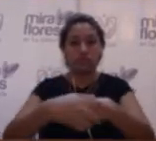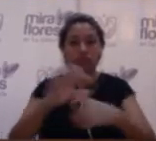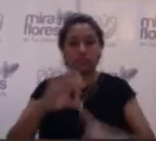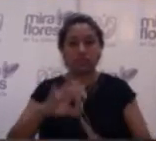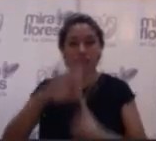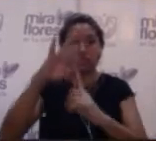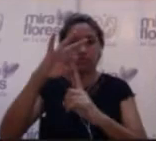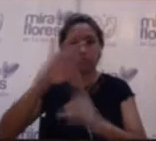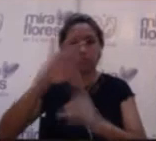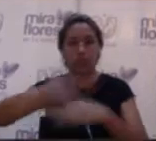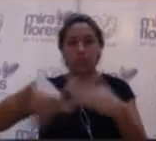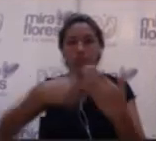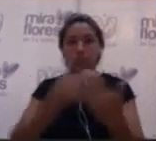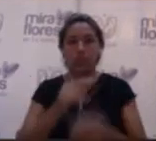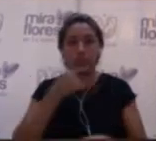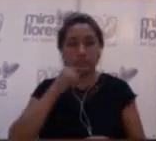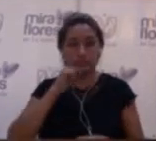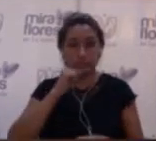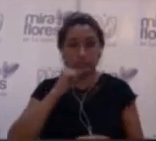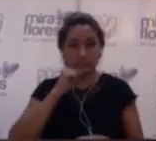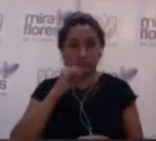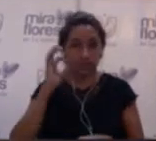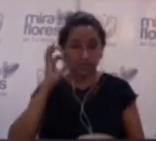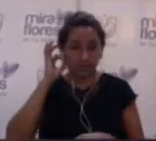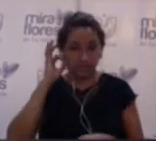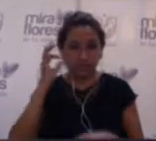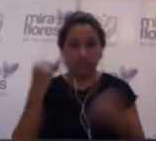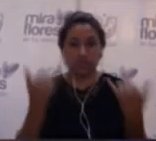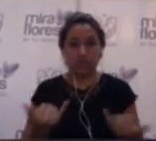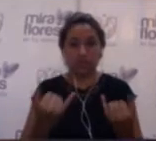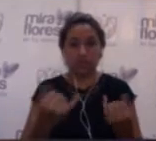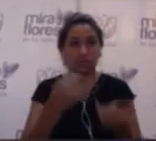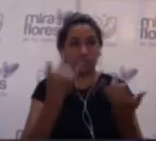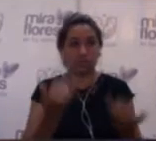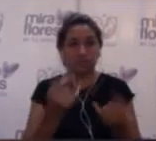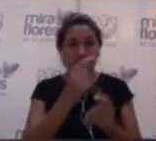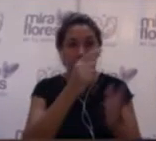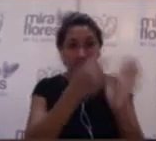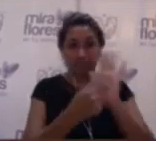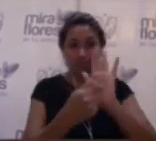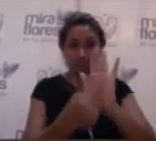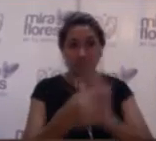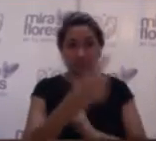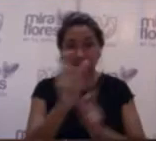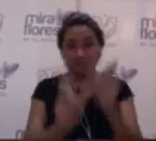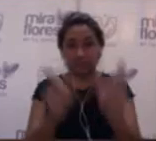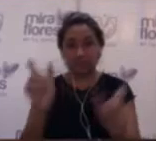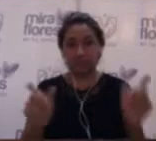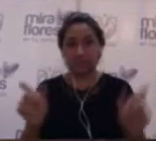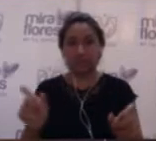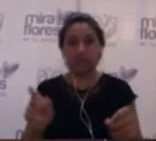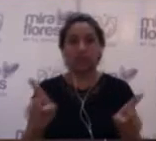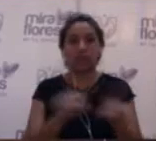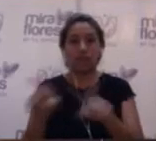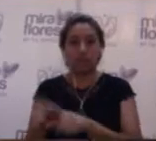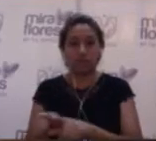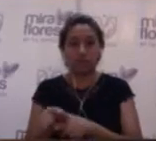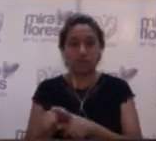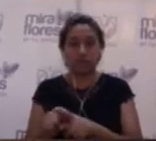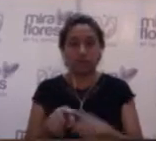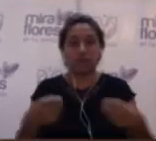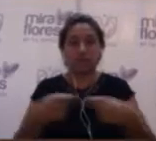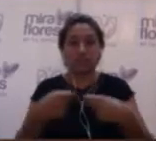a todas las mujeres, a las que están presentes en esta sala, a quienes son parte del Consejo y a quienes nos siguen a